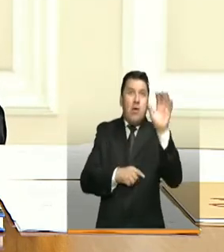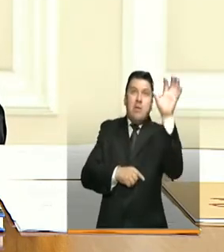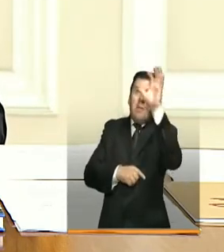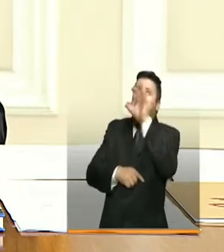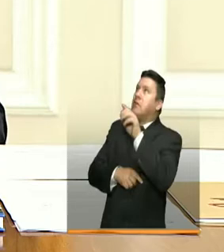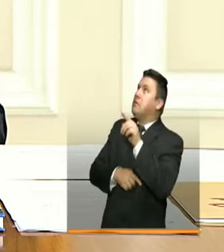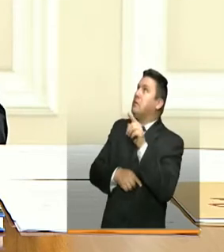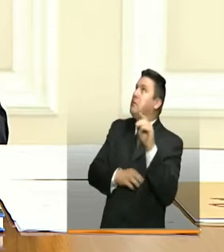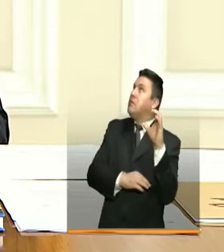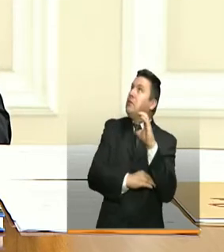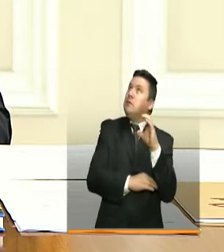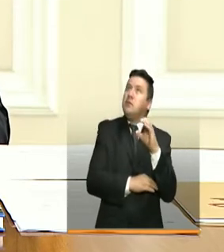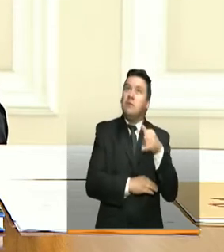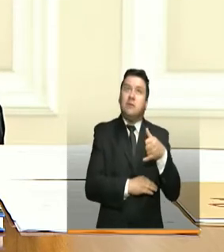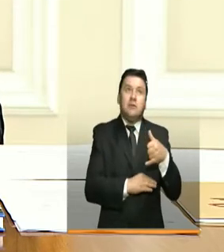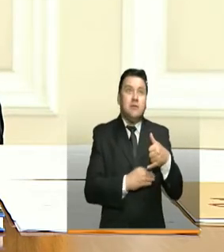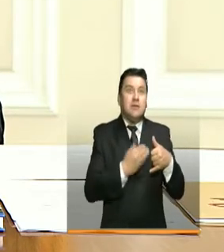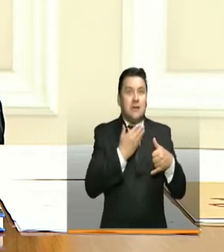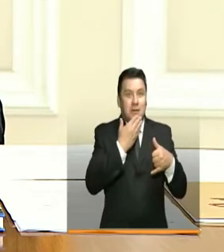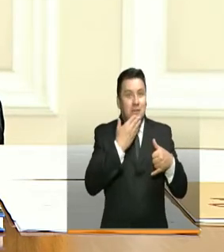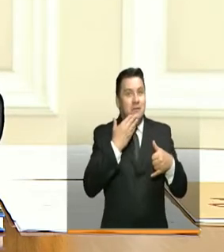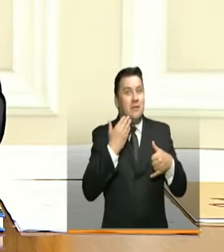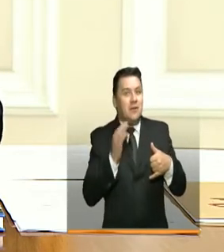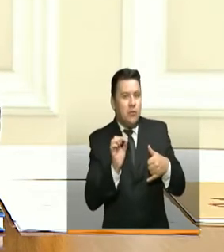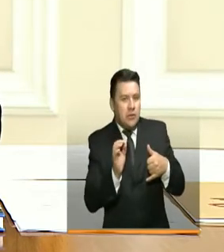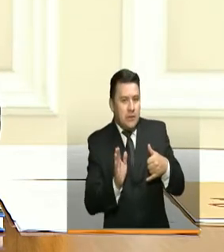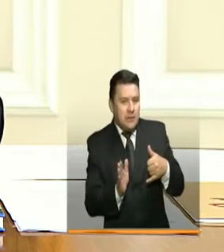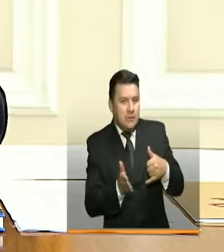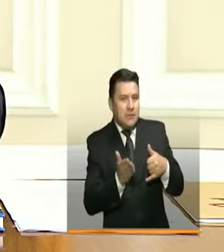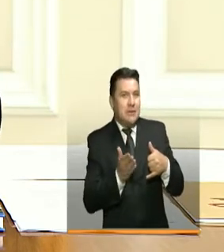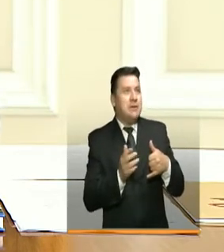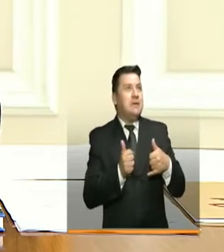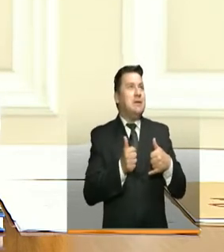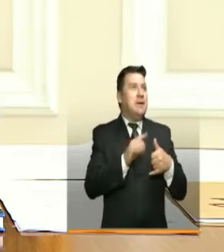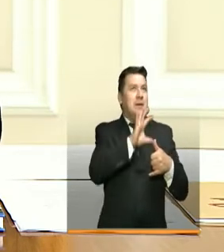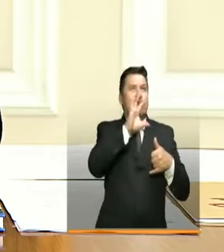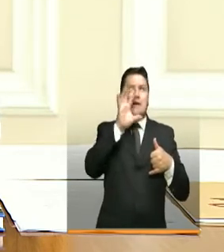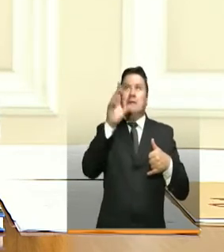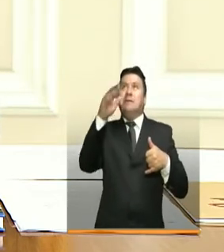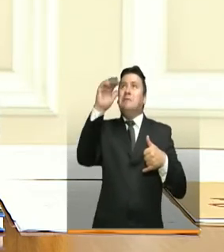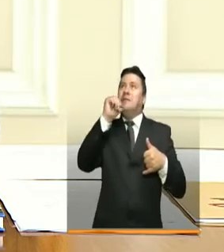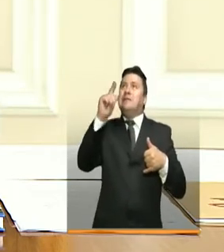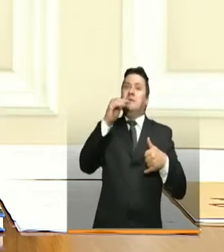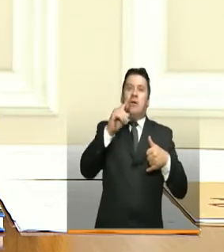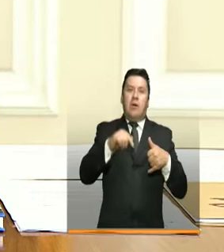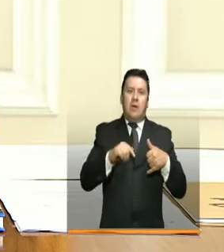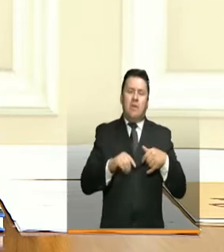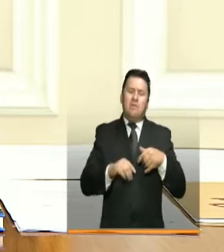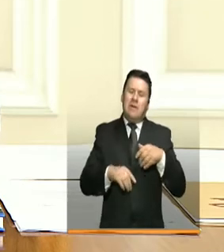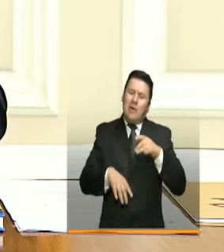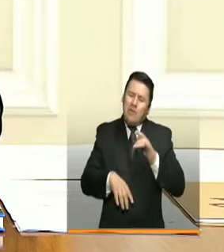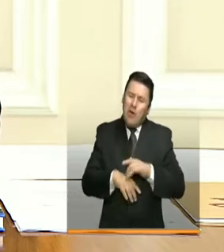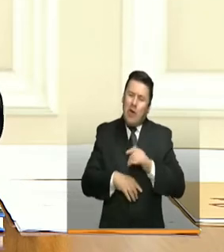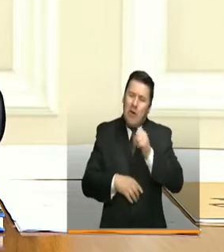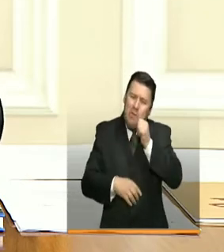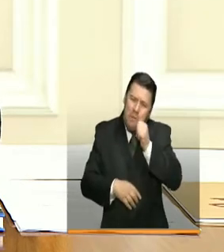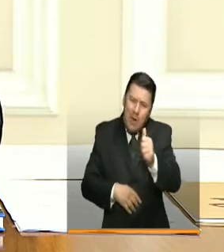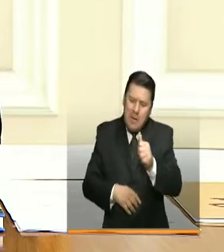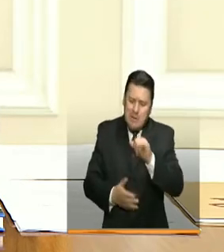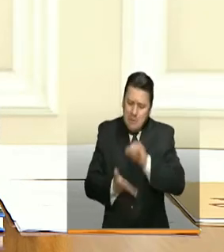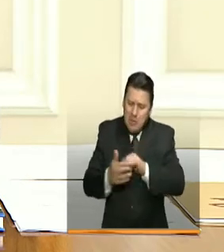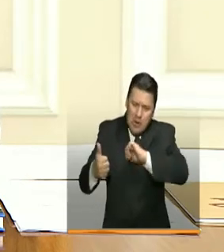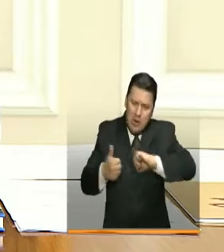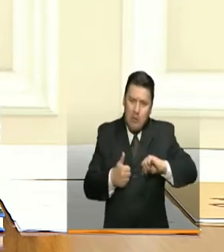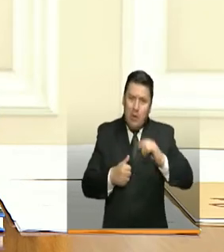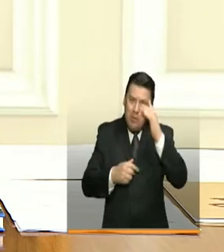países luce mejor, pero tenemos que hacerlo todos los días, quitarle velocidad de propagación al